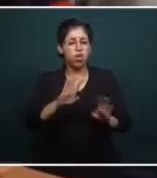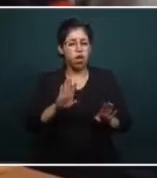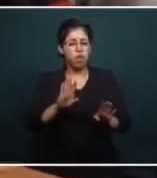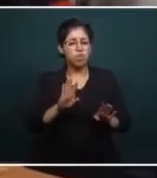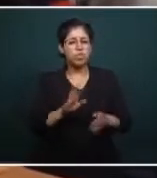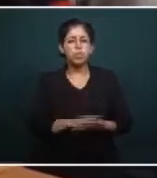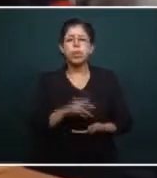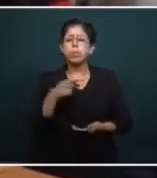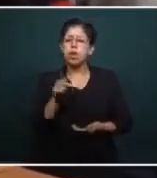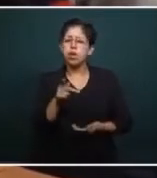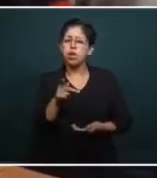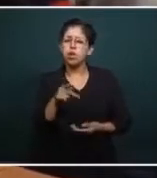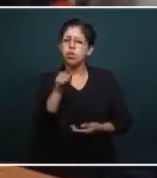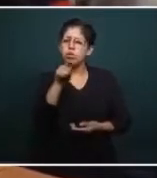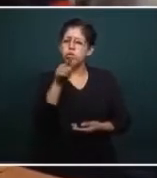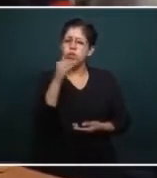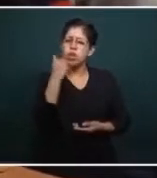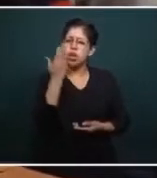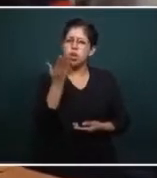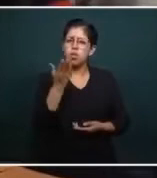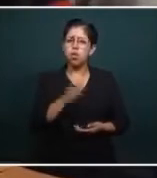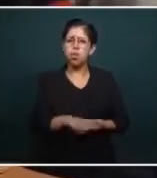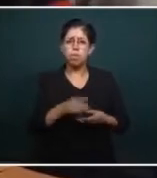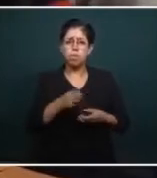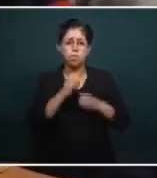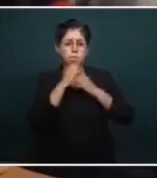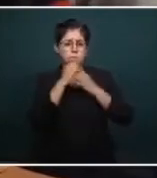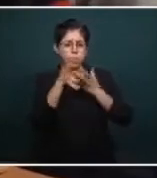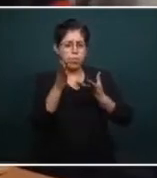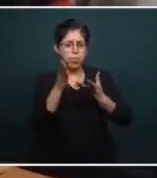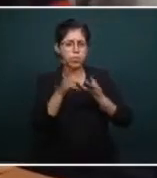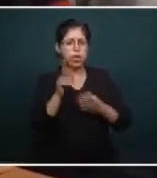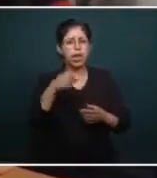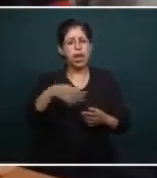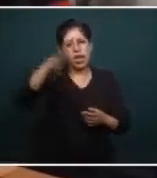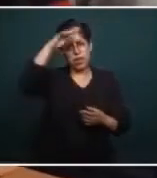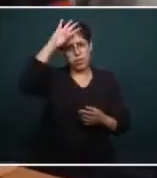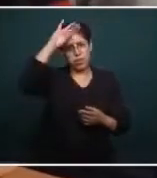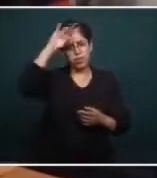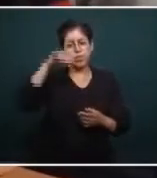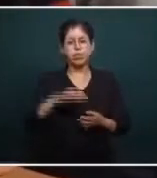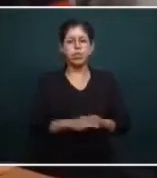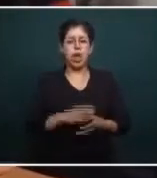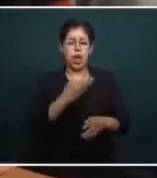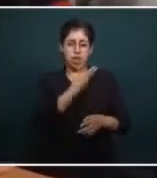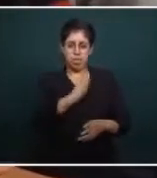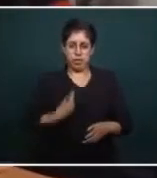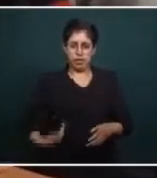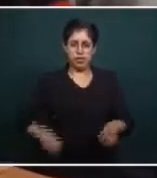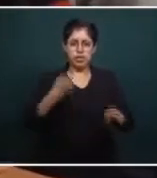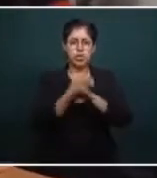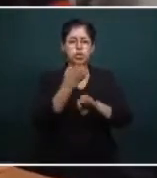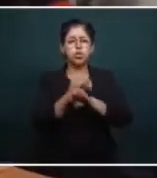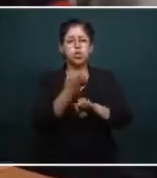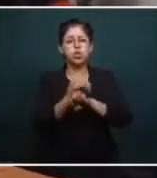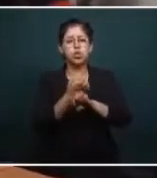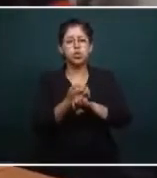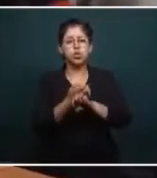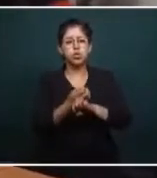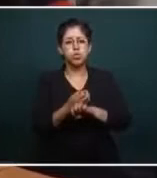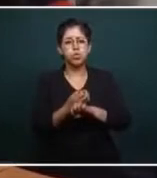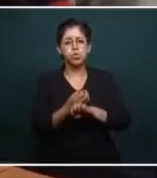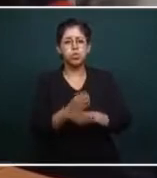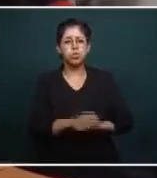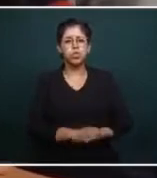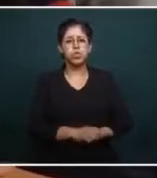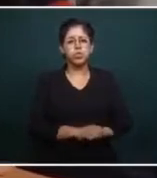are being presidente de los given, Estados Unidos, especially quien to the President of desde the su United primera States, campaña a la as his first presidencia, campaign durante el mandato que ha that realizado he